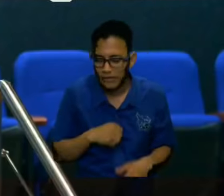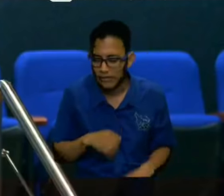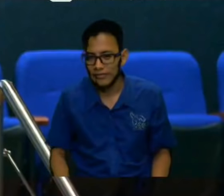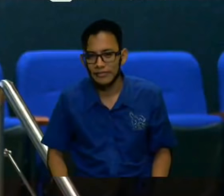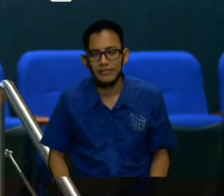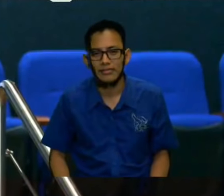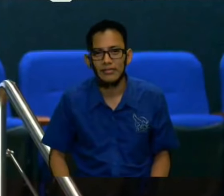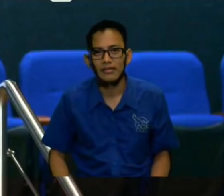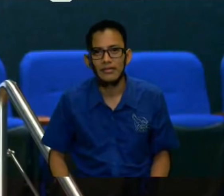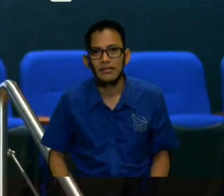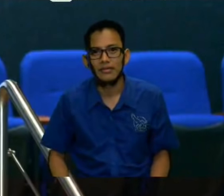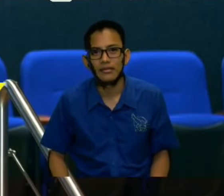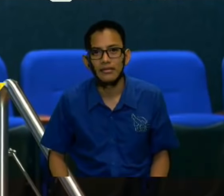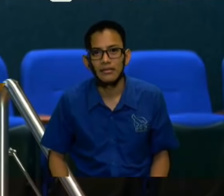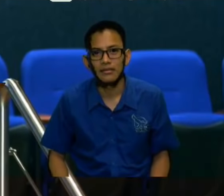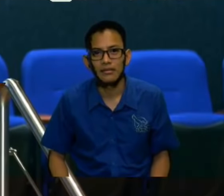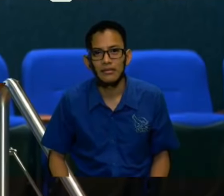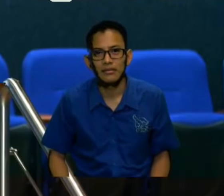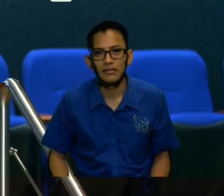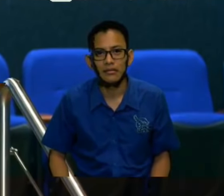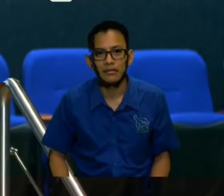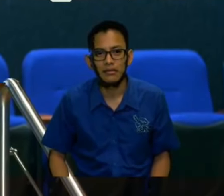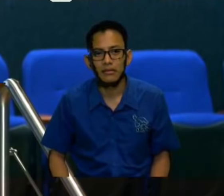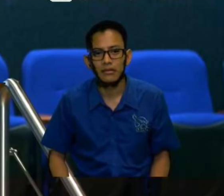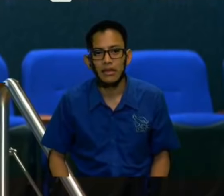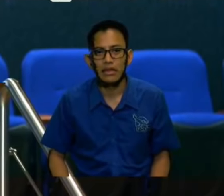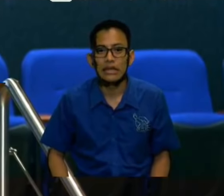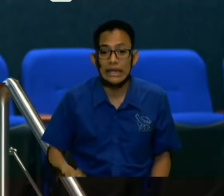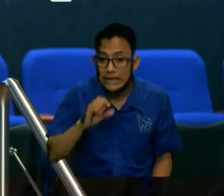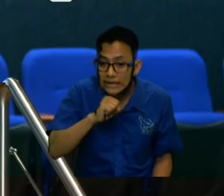O no, no contamos eso como oración.